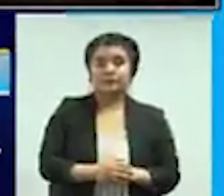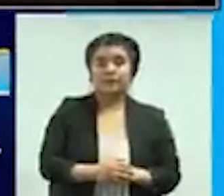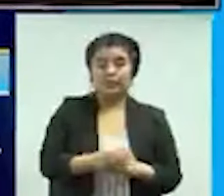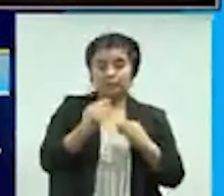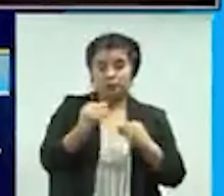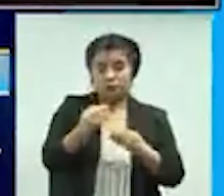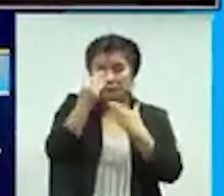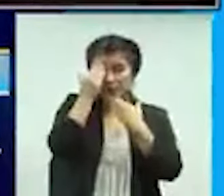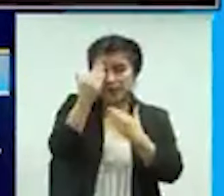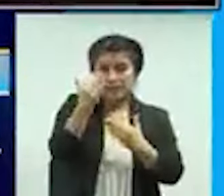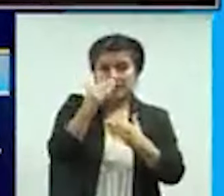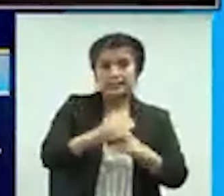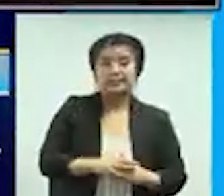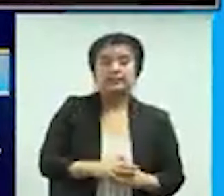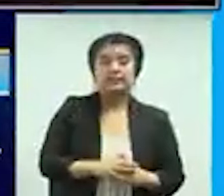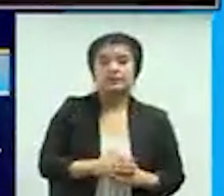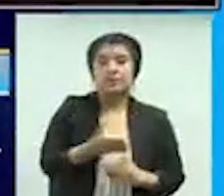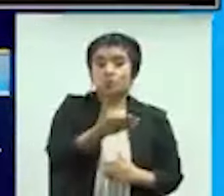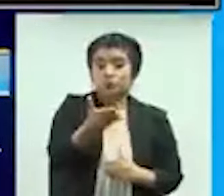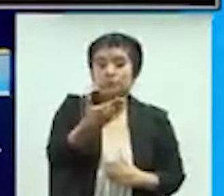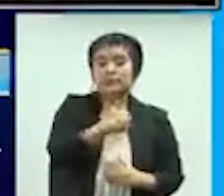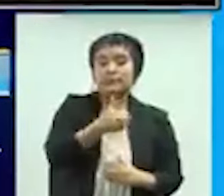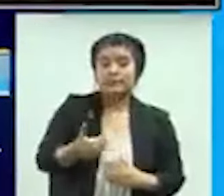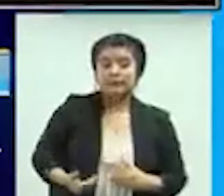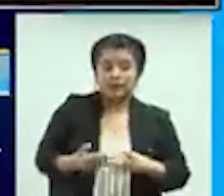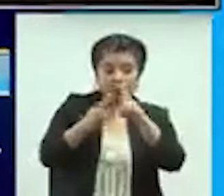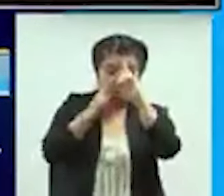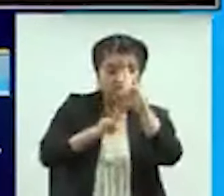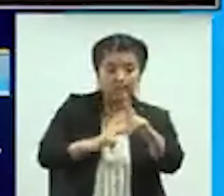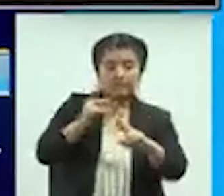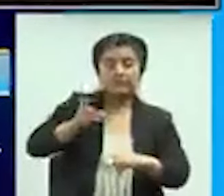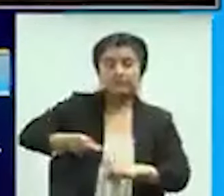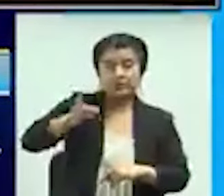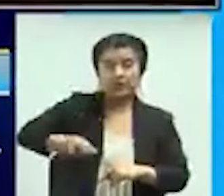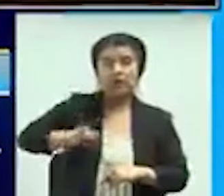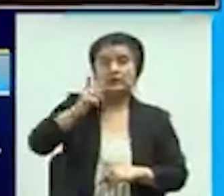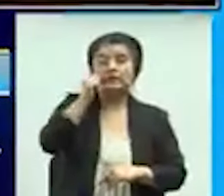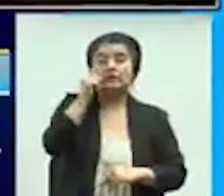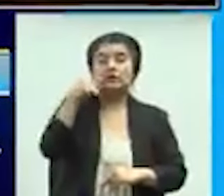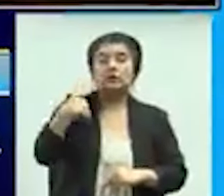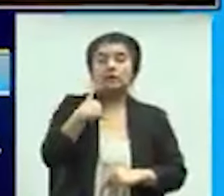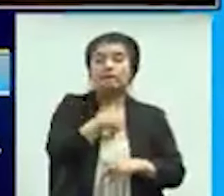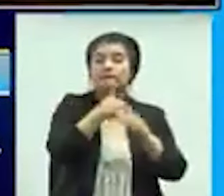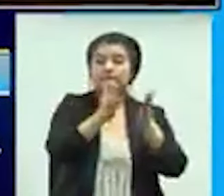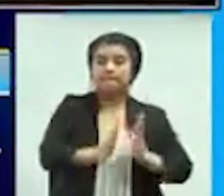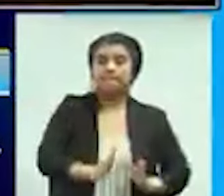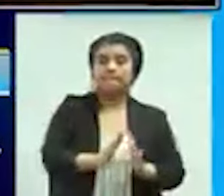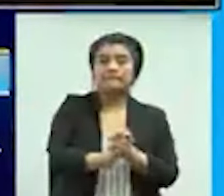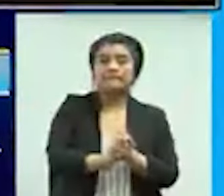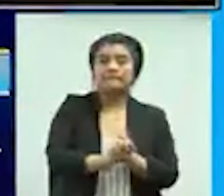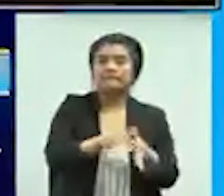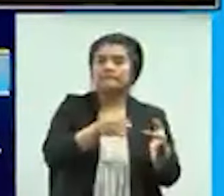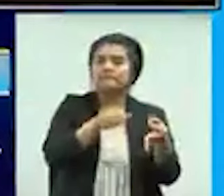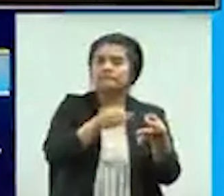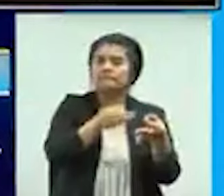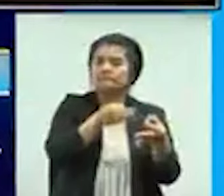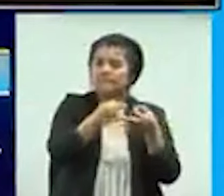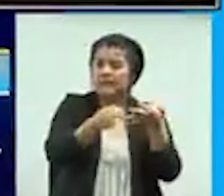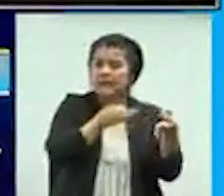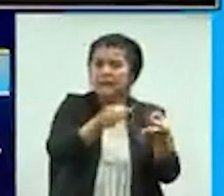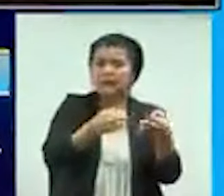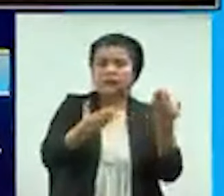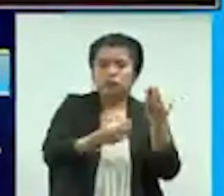Muchas gracias, presidente. Honorable pleno. Señor ministro, a la luz de los nuevos derechos